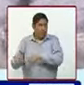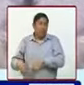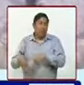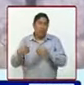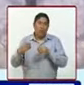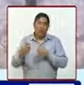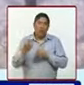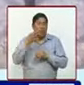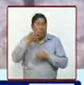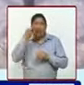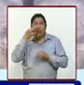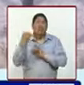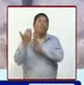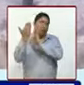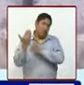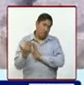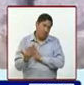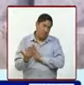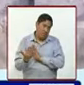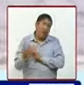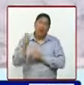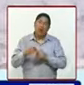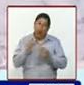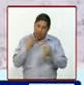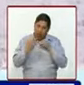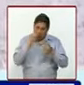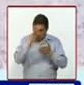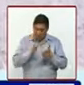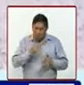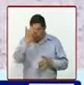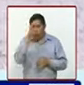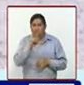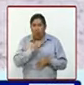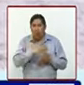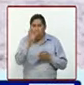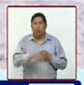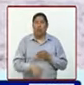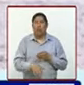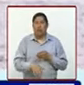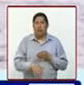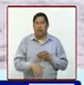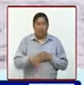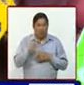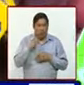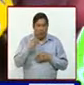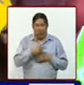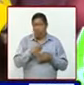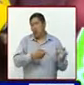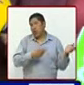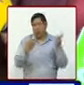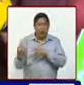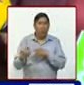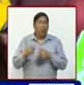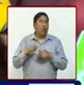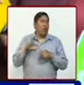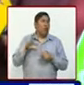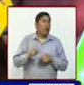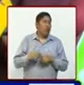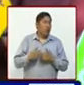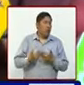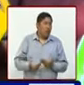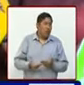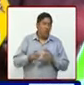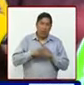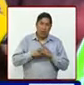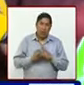de manera presencial, además debiendo presentar un informe del por qué no ha cumplido con el traslado el día de hoy. No puede ser prudente que